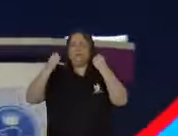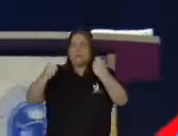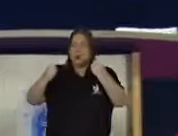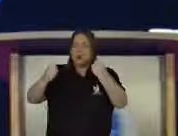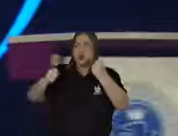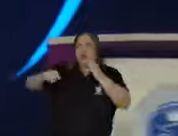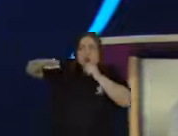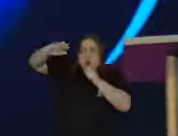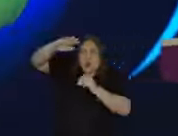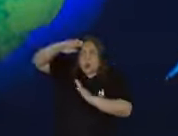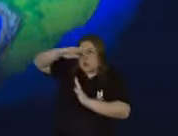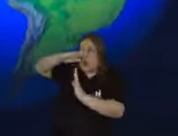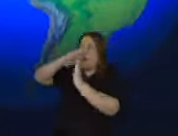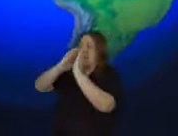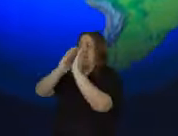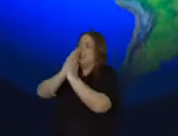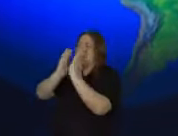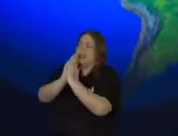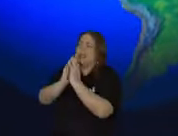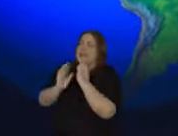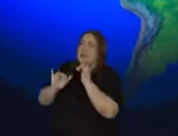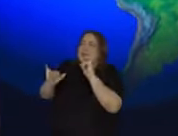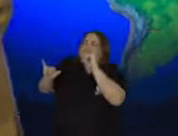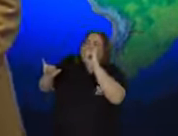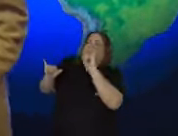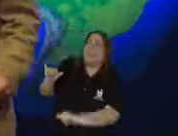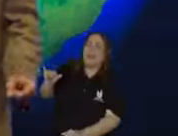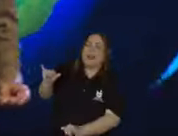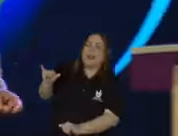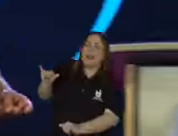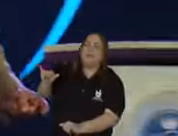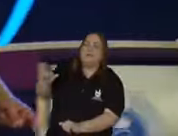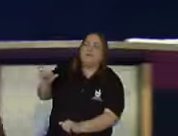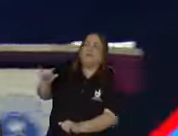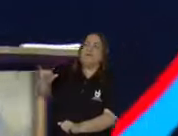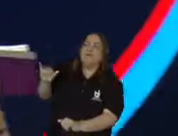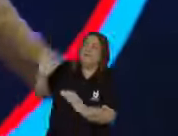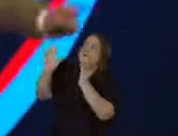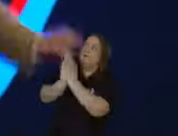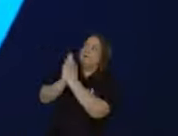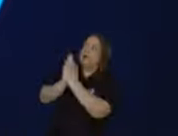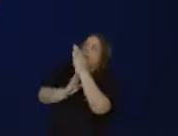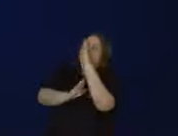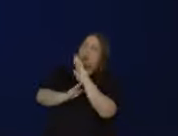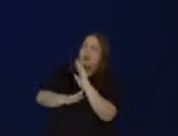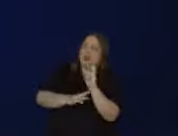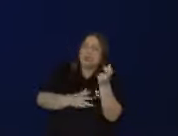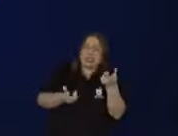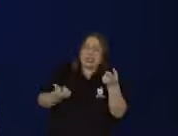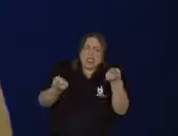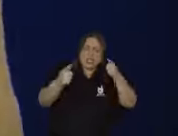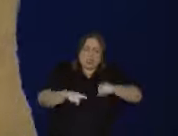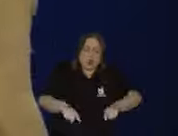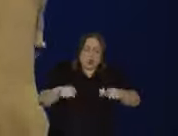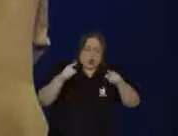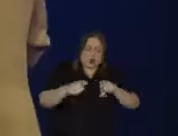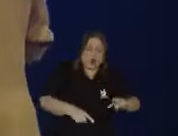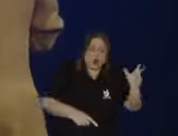Dios, resiste al diablo. ¿Y qué va a pasar con el diablo? Va a huir de nuestra